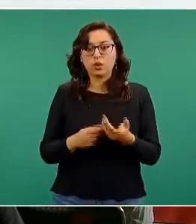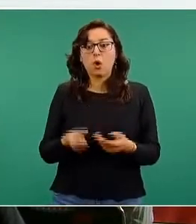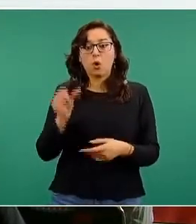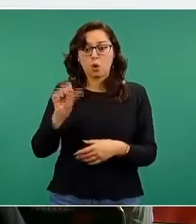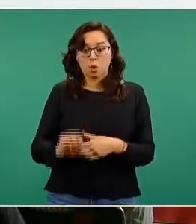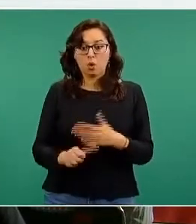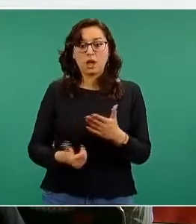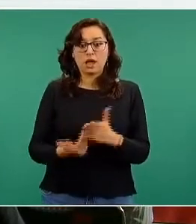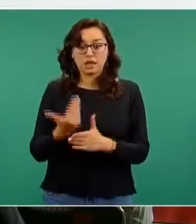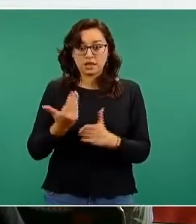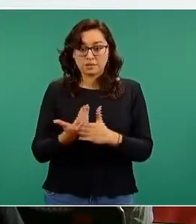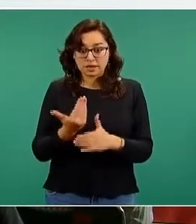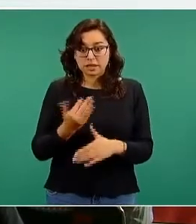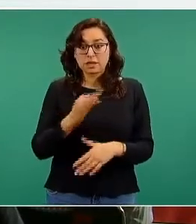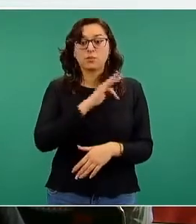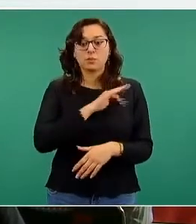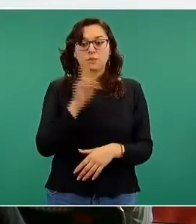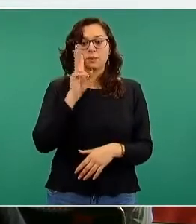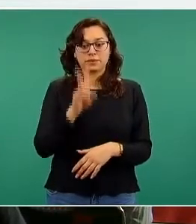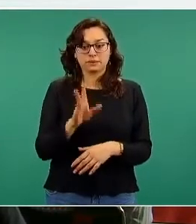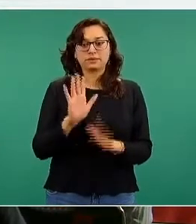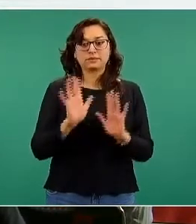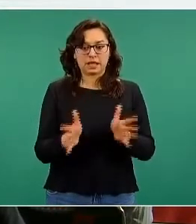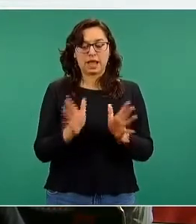mañana, llegar con